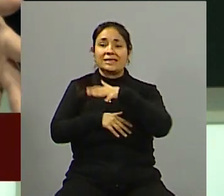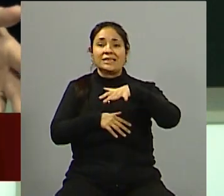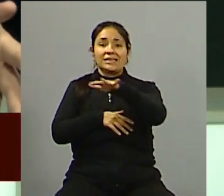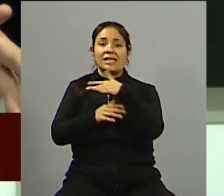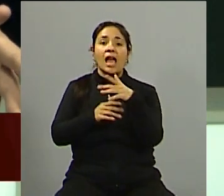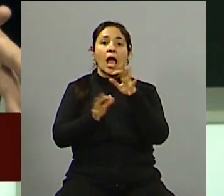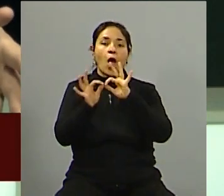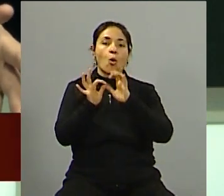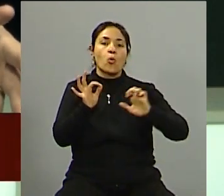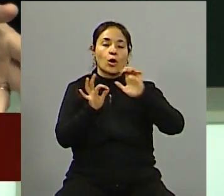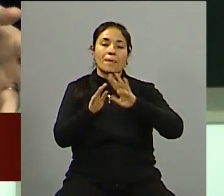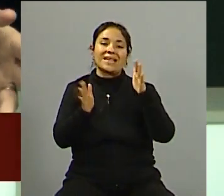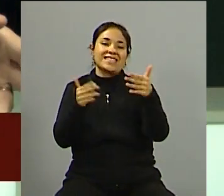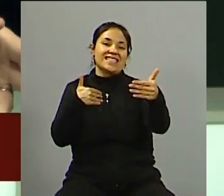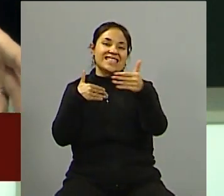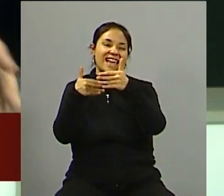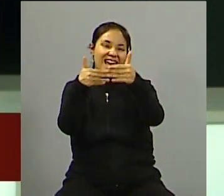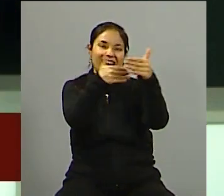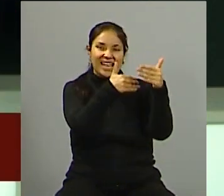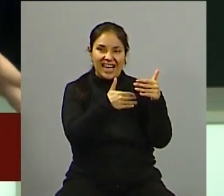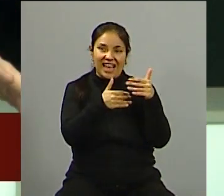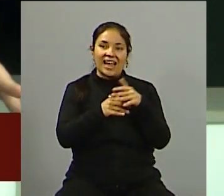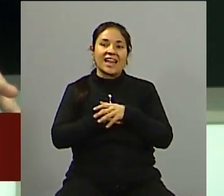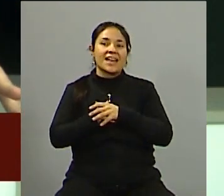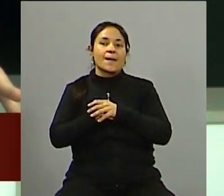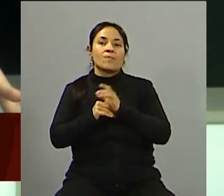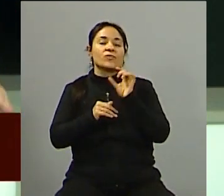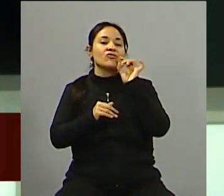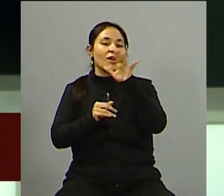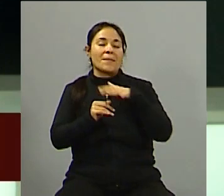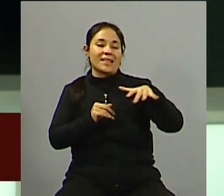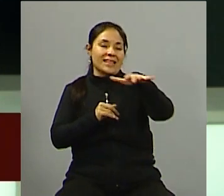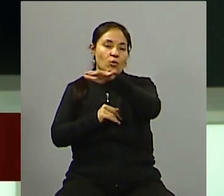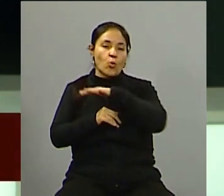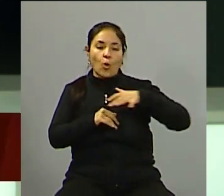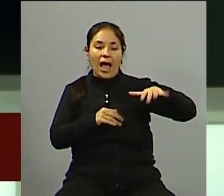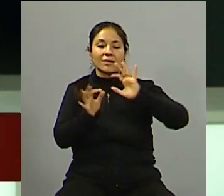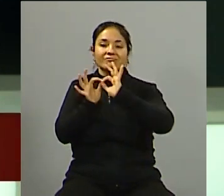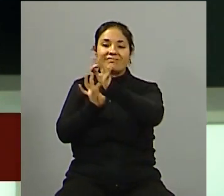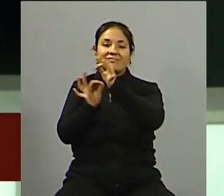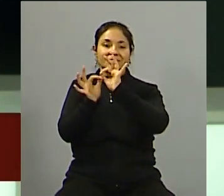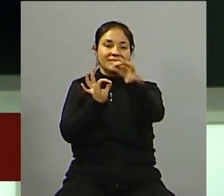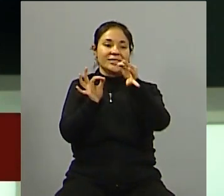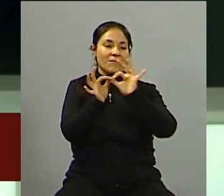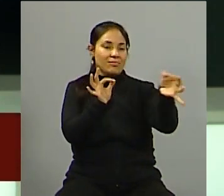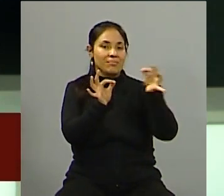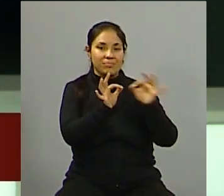cerca en Europa. Exacto. Si hablamos de un punto de vista netamente geográfico. Pero bueno, esa es la situación y también tener